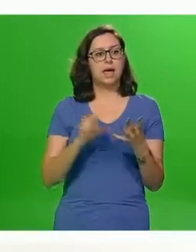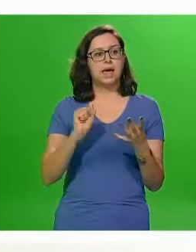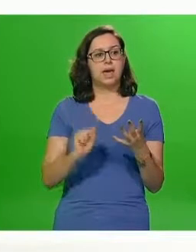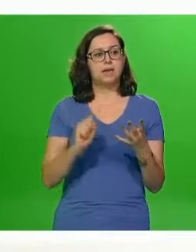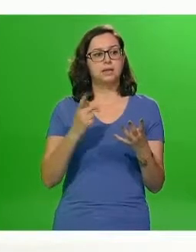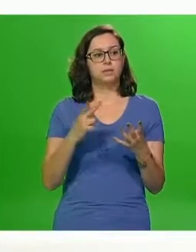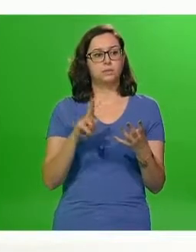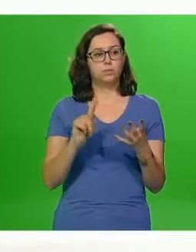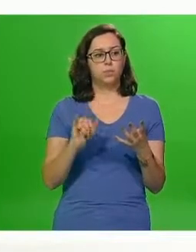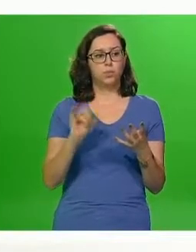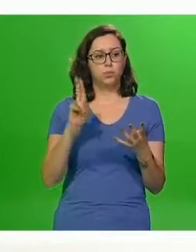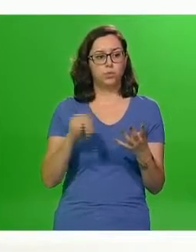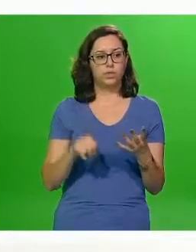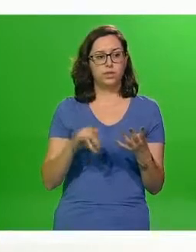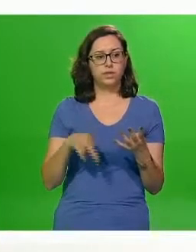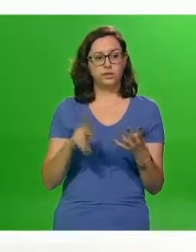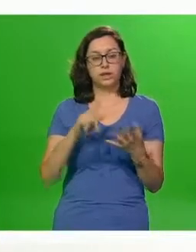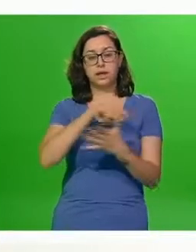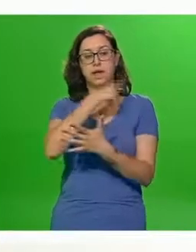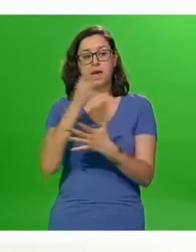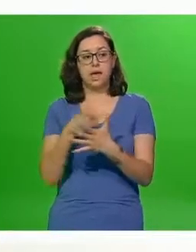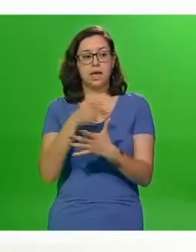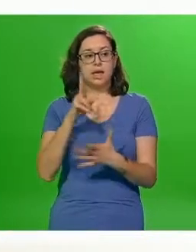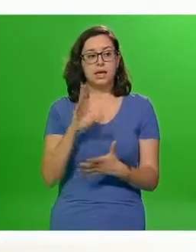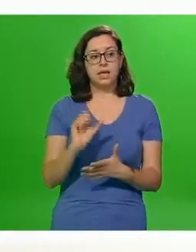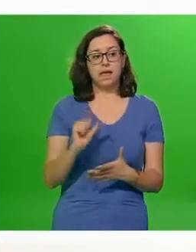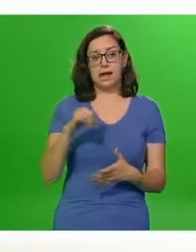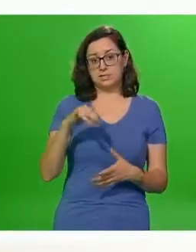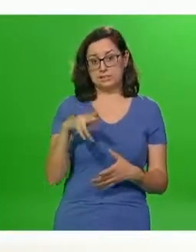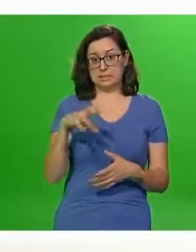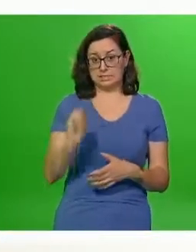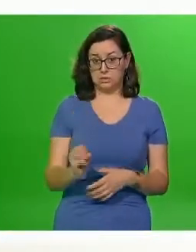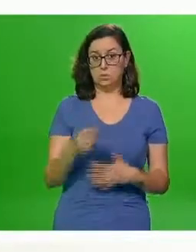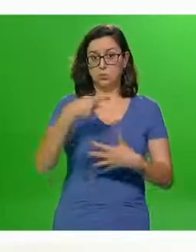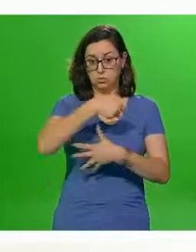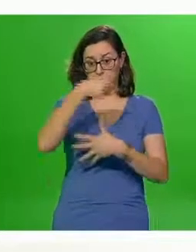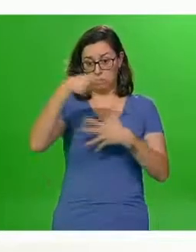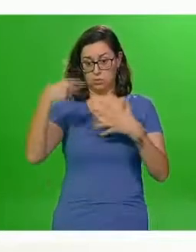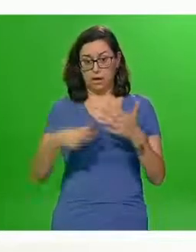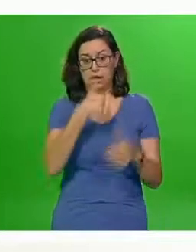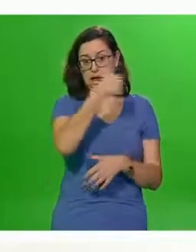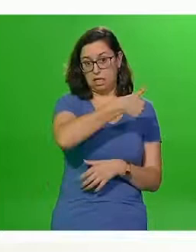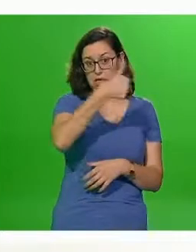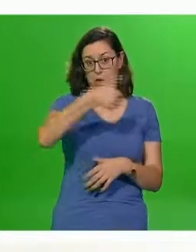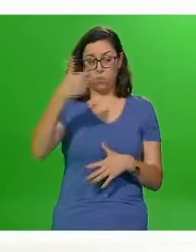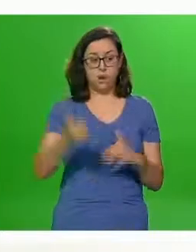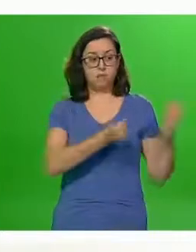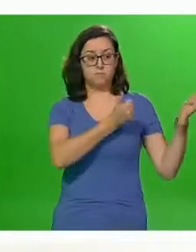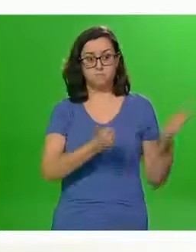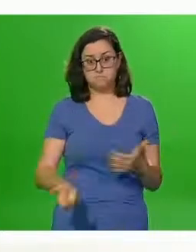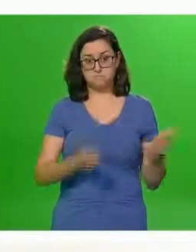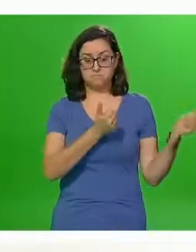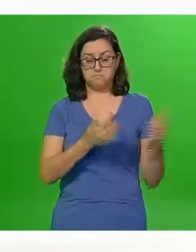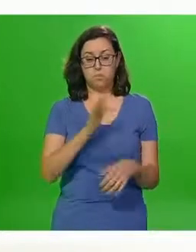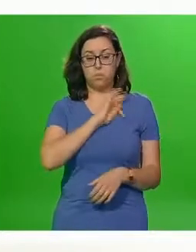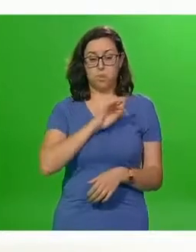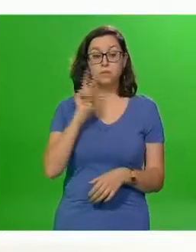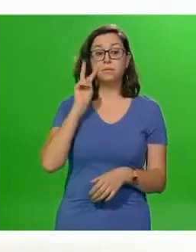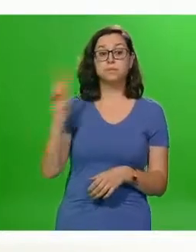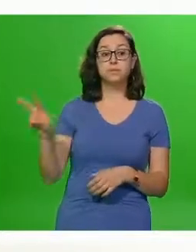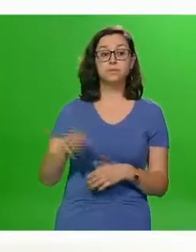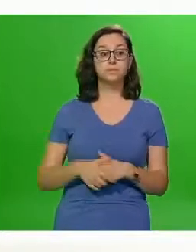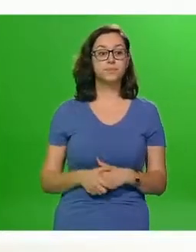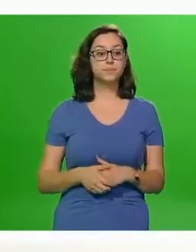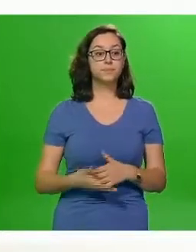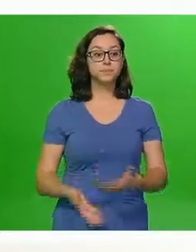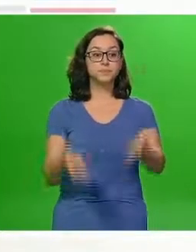el número de cada una de estas marcas que lo que ha arribado o ha llegado a México. La siguiente,